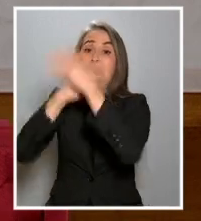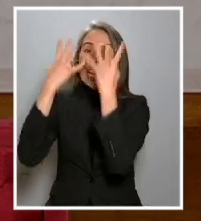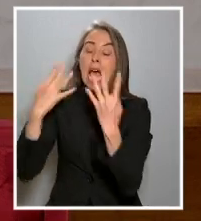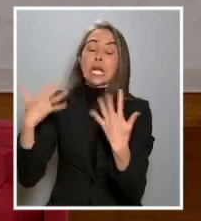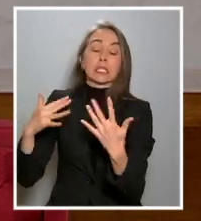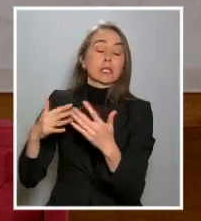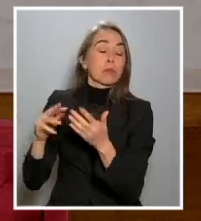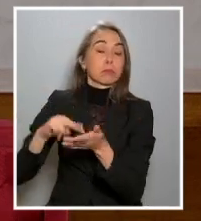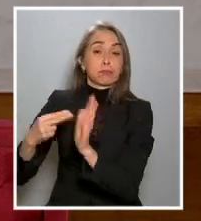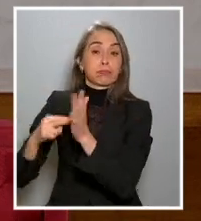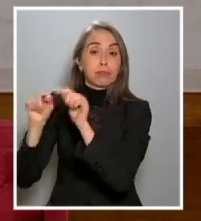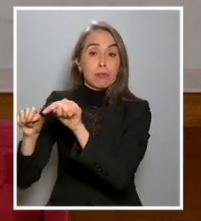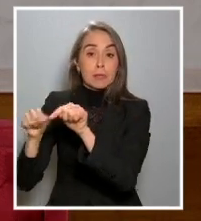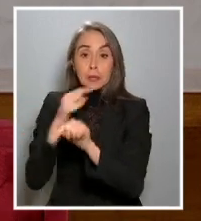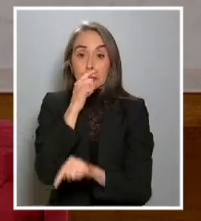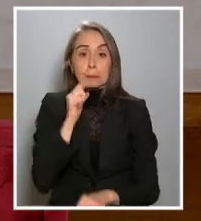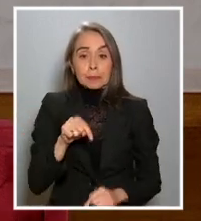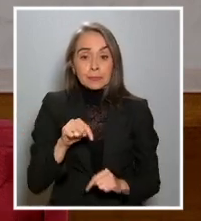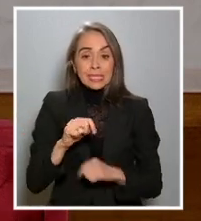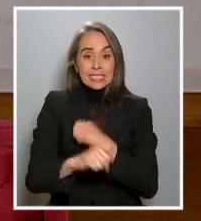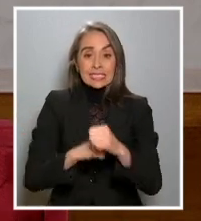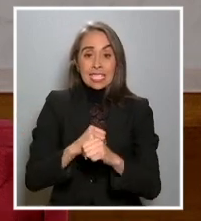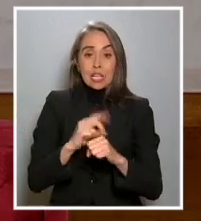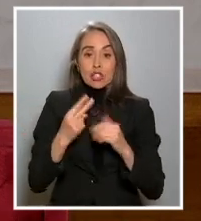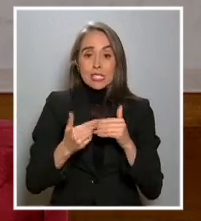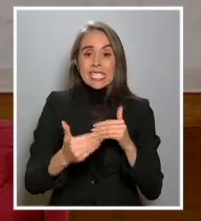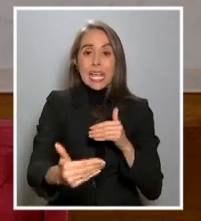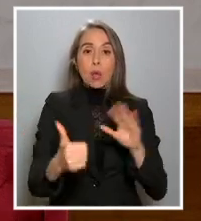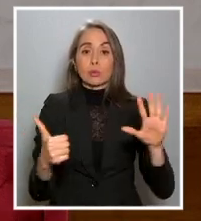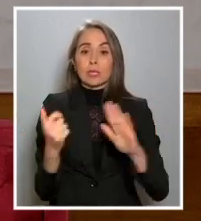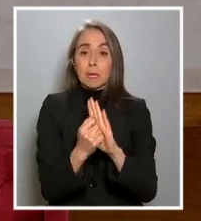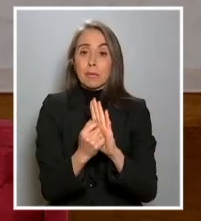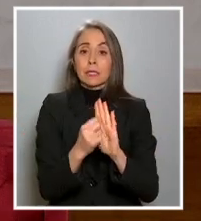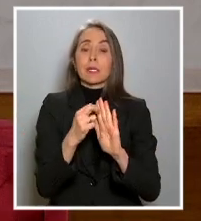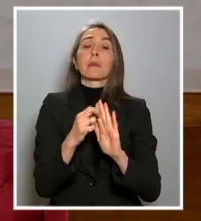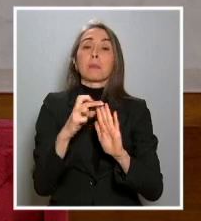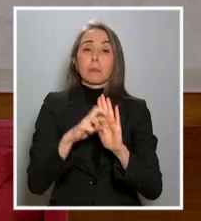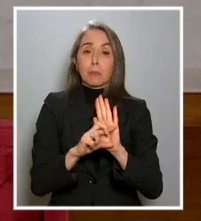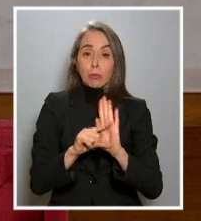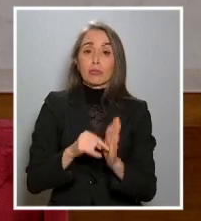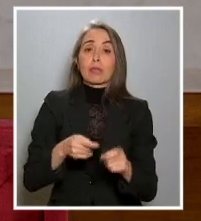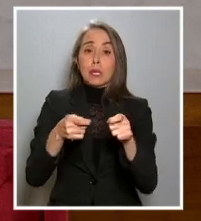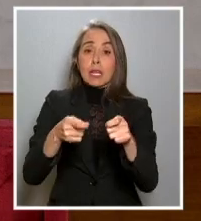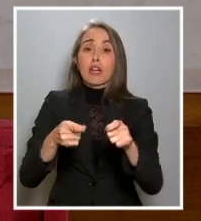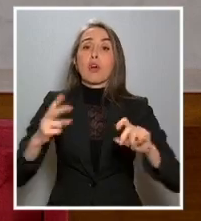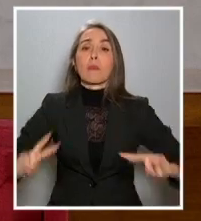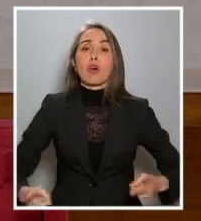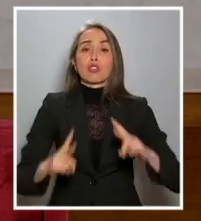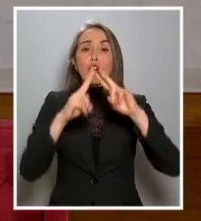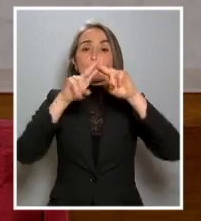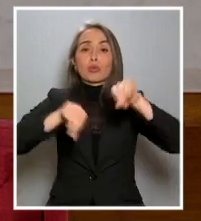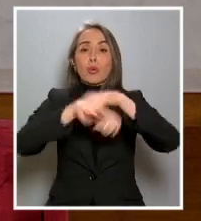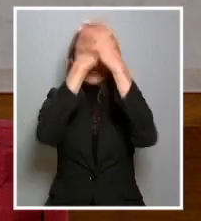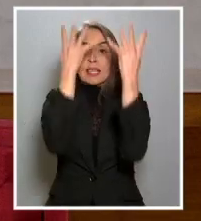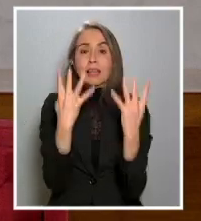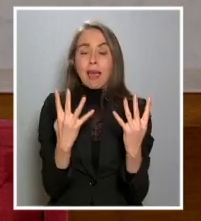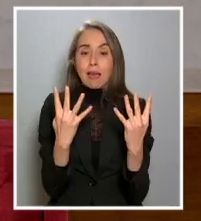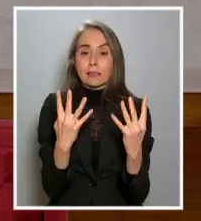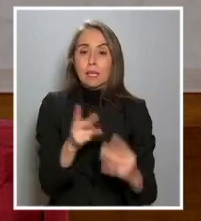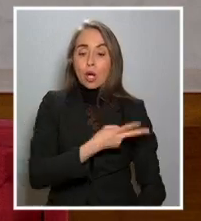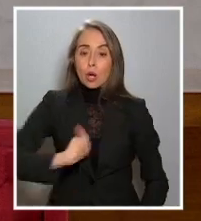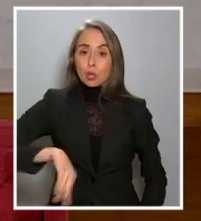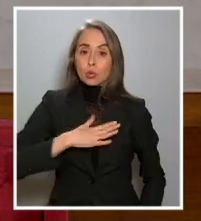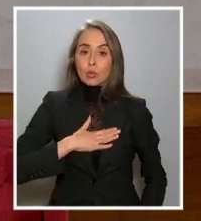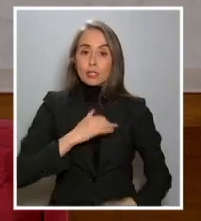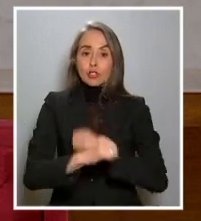ello, el segundo semestre de este año presentaré al país un plan maestro de infraestructura carcelaria. En nuestro